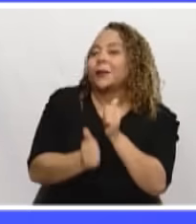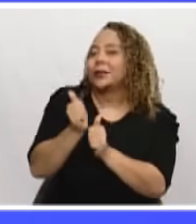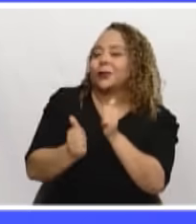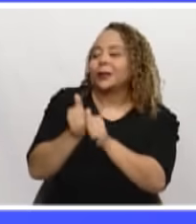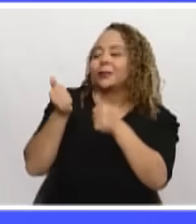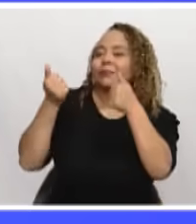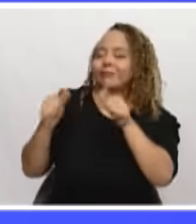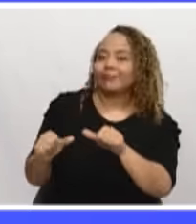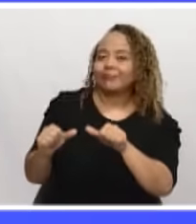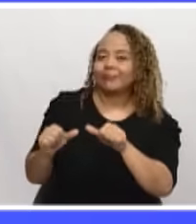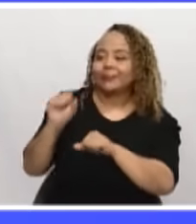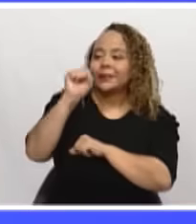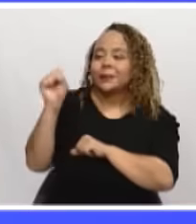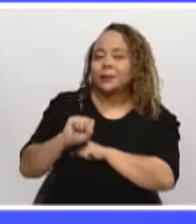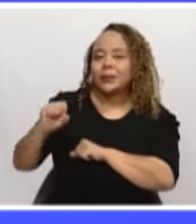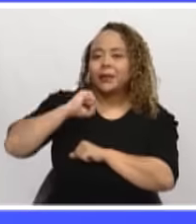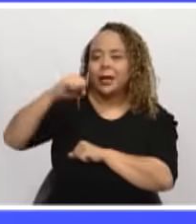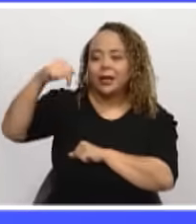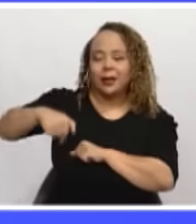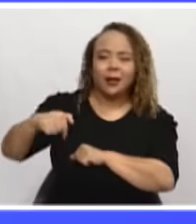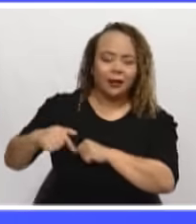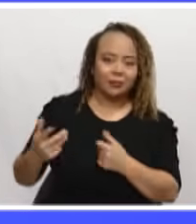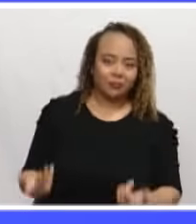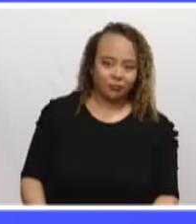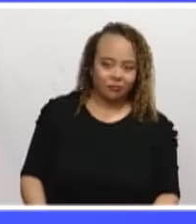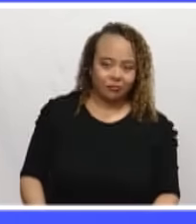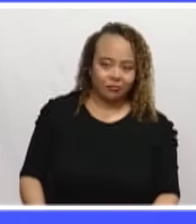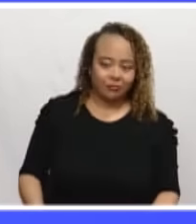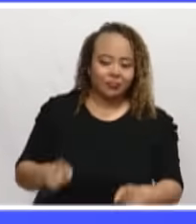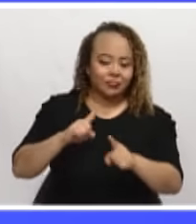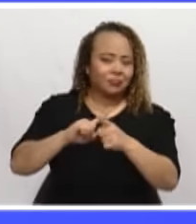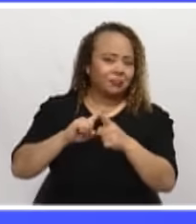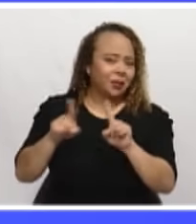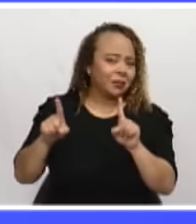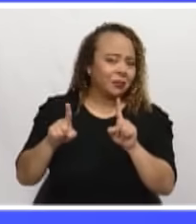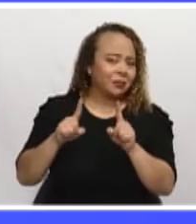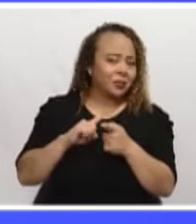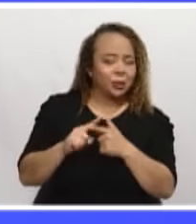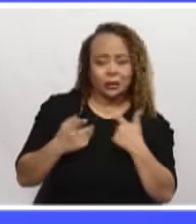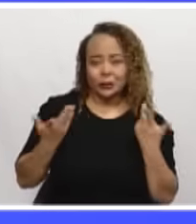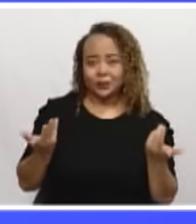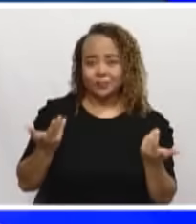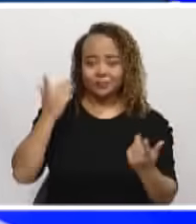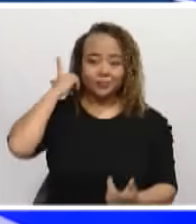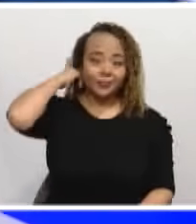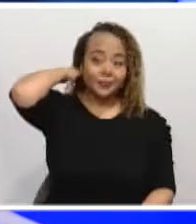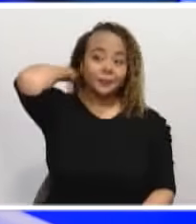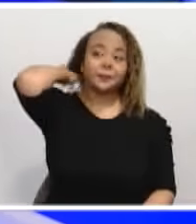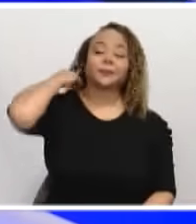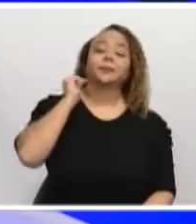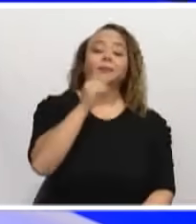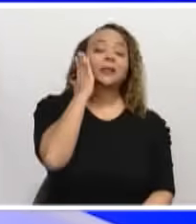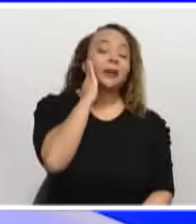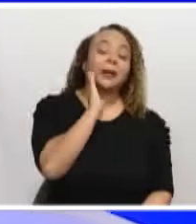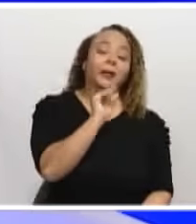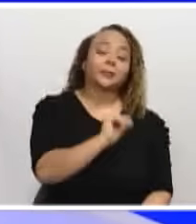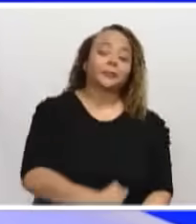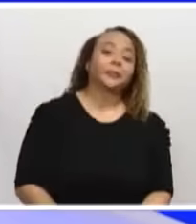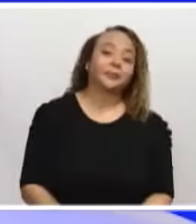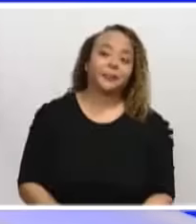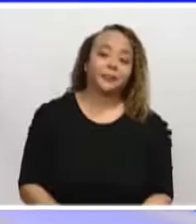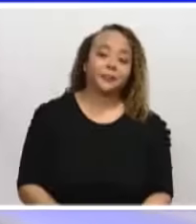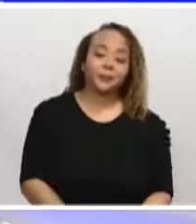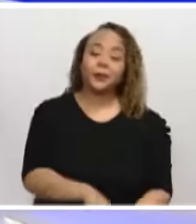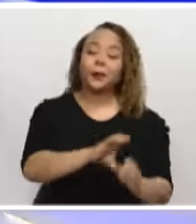coincide en que saprisa va a ganar acá de vuelta pero entonces ojo vos sabes que yo dije que no Entonces